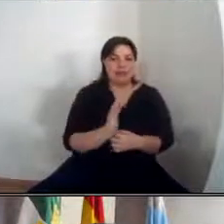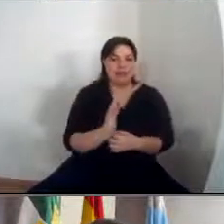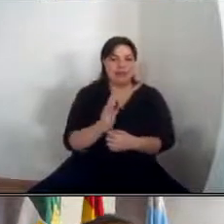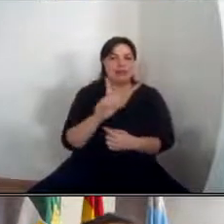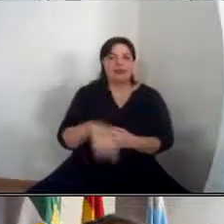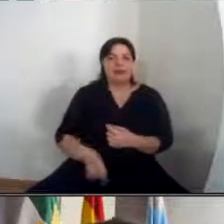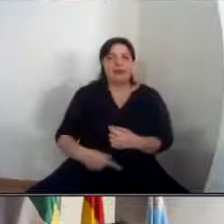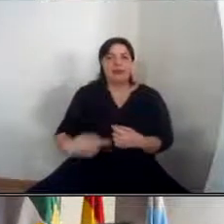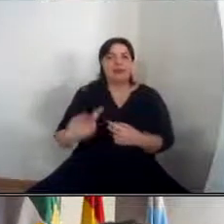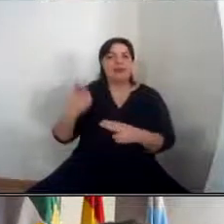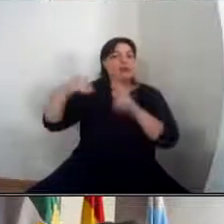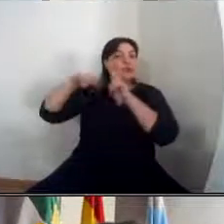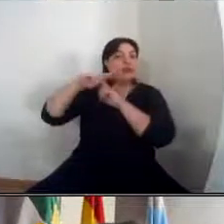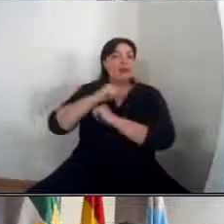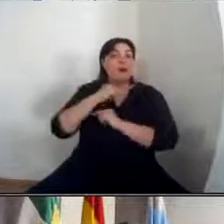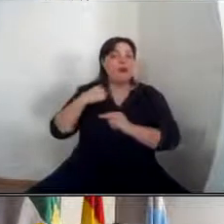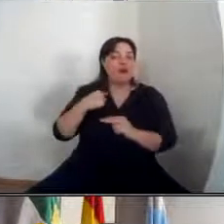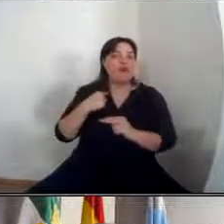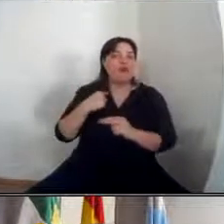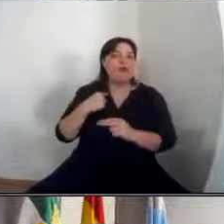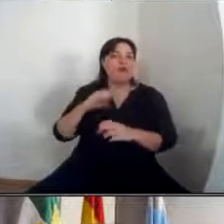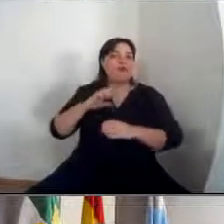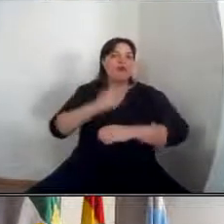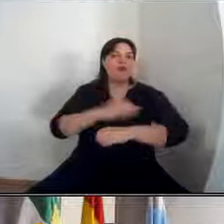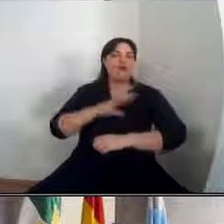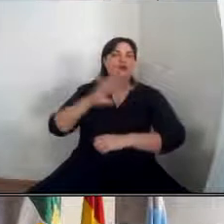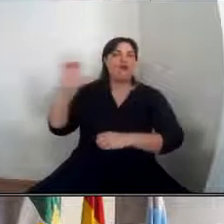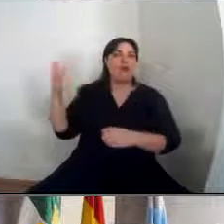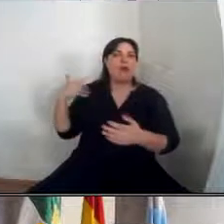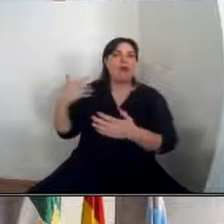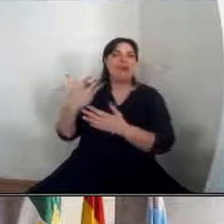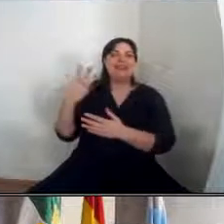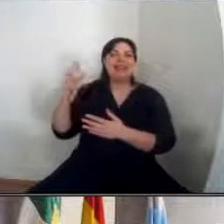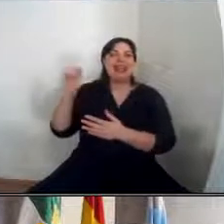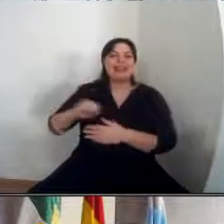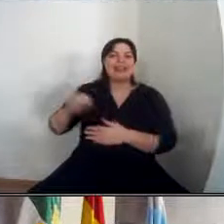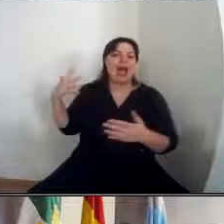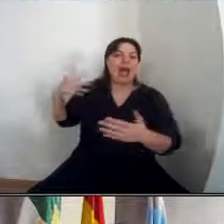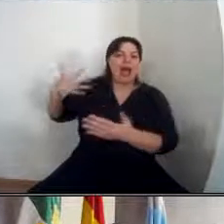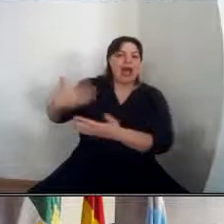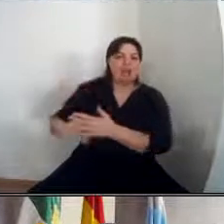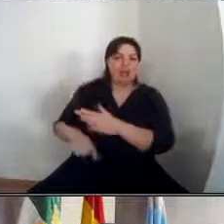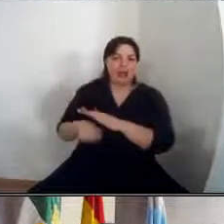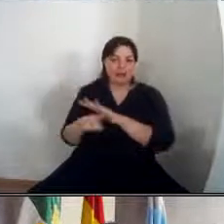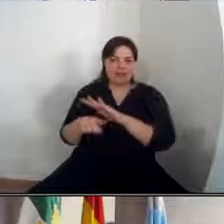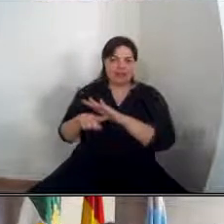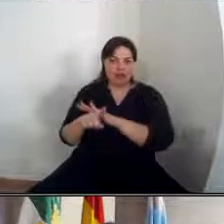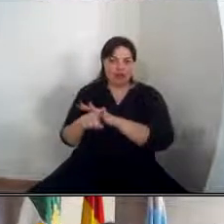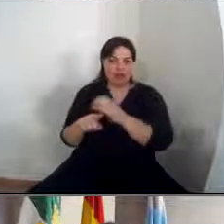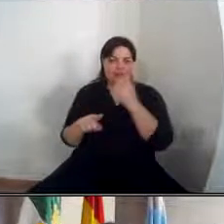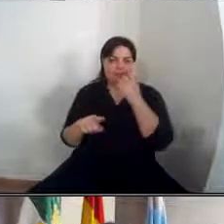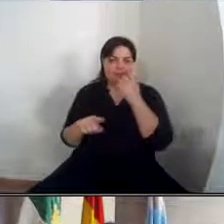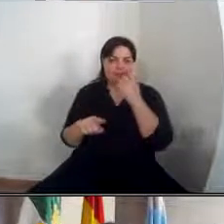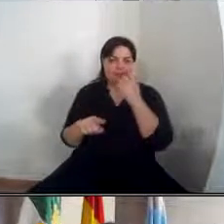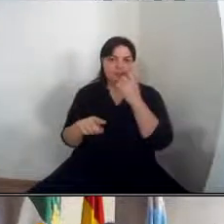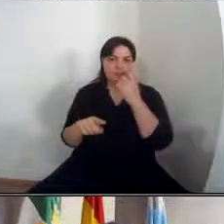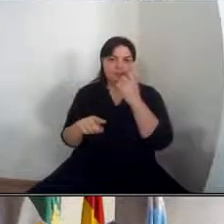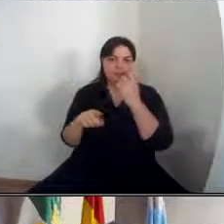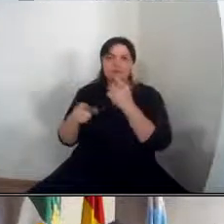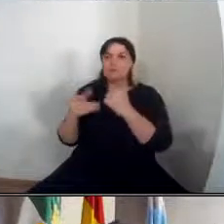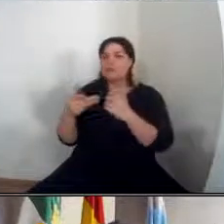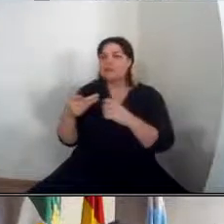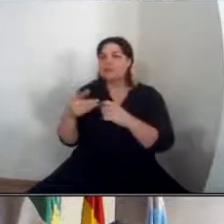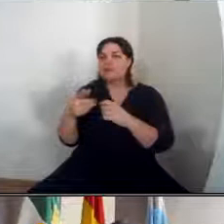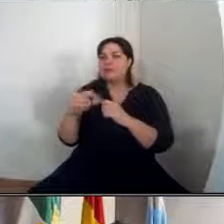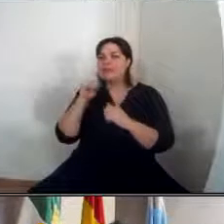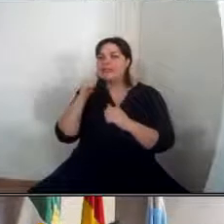de Badajoz lleva gestionando fondos europeos desde hace casi 30 años y la clave de esa